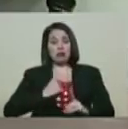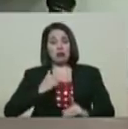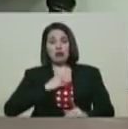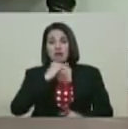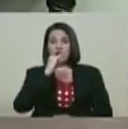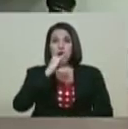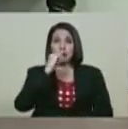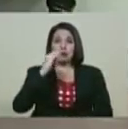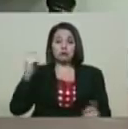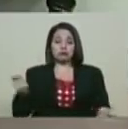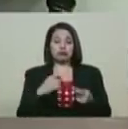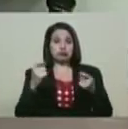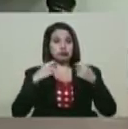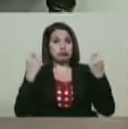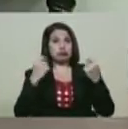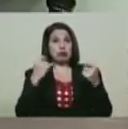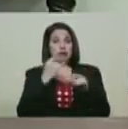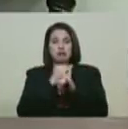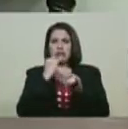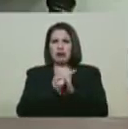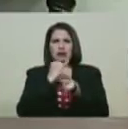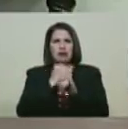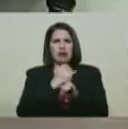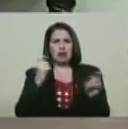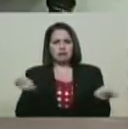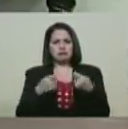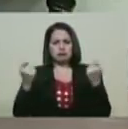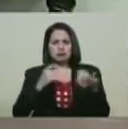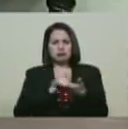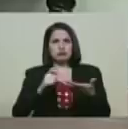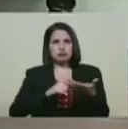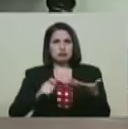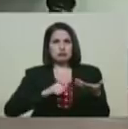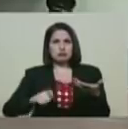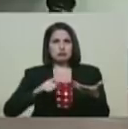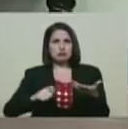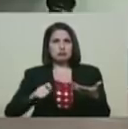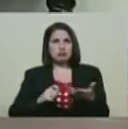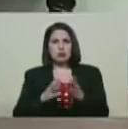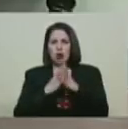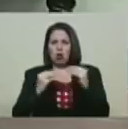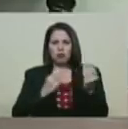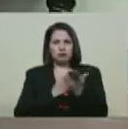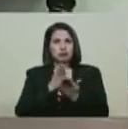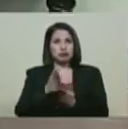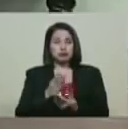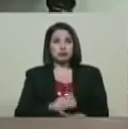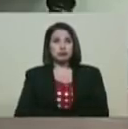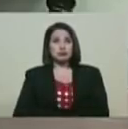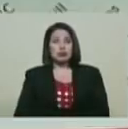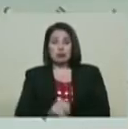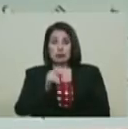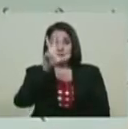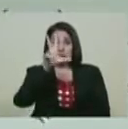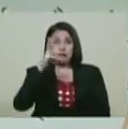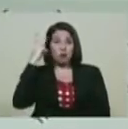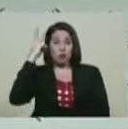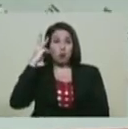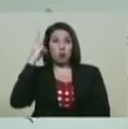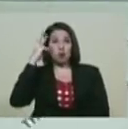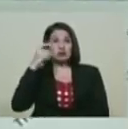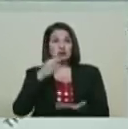Miami Herald, en las redes sociales, en la prensa escrita. En las líneas editoriales. Y en tercer lugar, el Washington